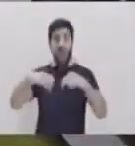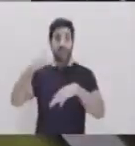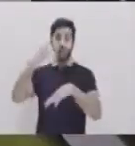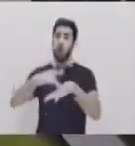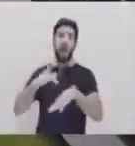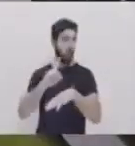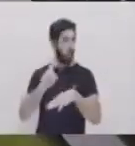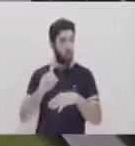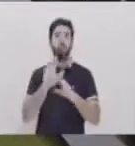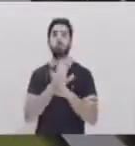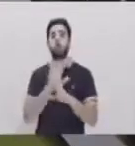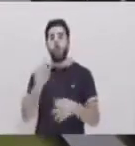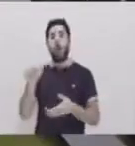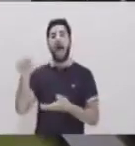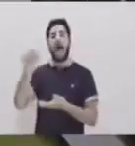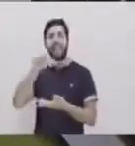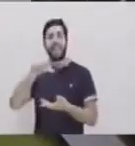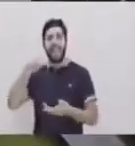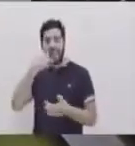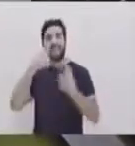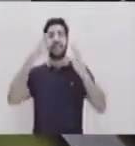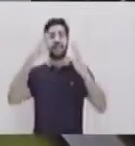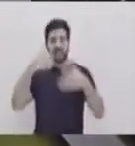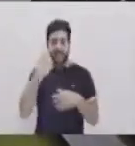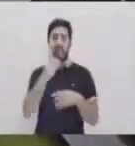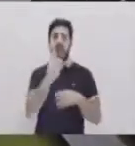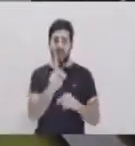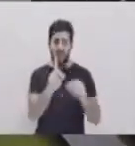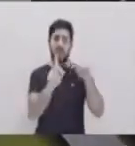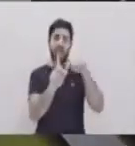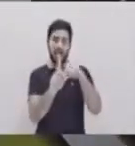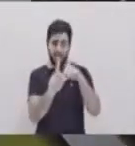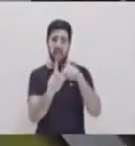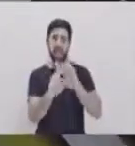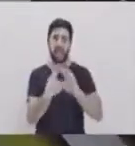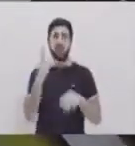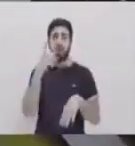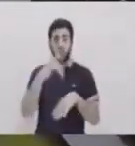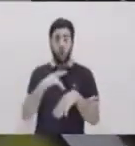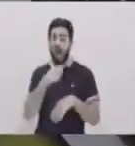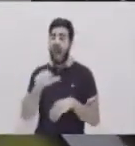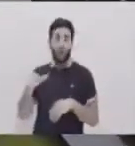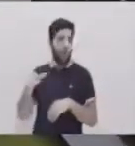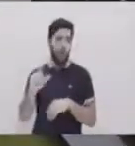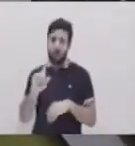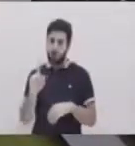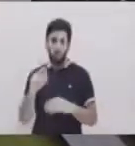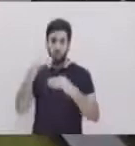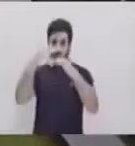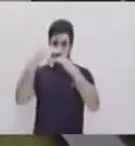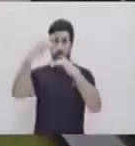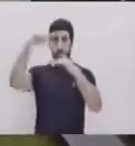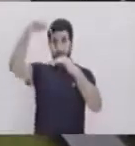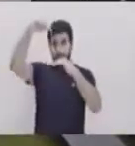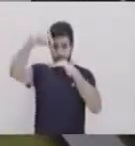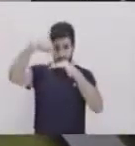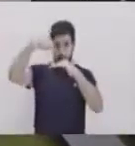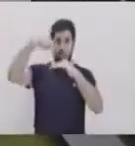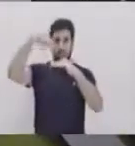sea, se introducen en el aceite sin pasar o sin llegar al agua. Exactamente, sin llegar al agua. Ok, entonces lo